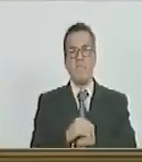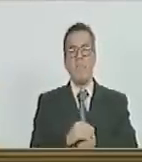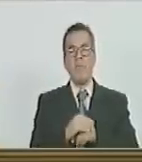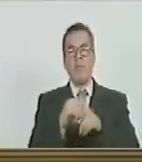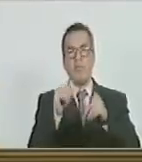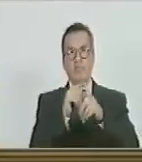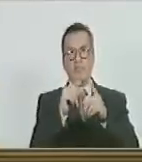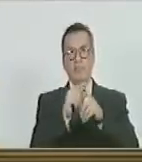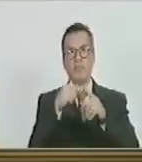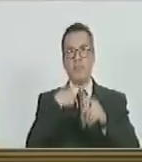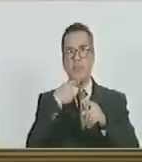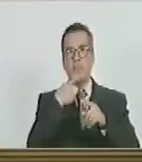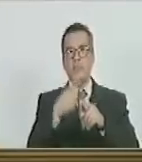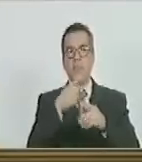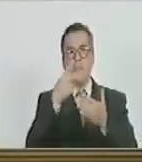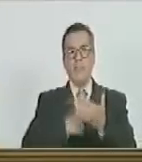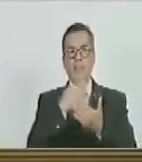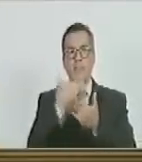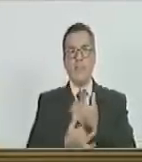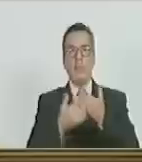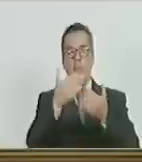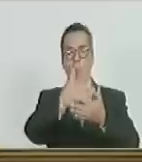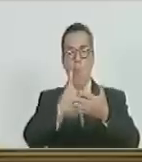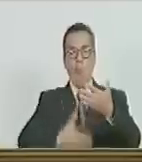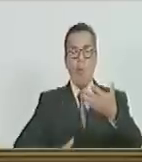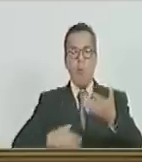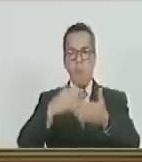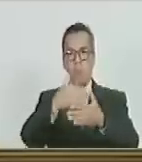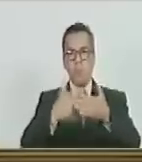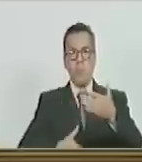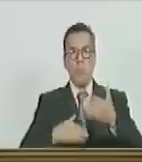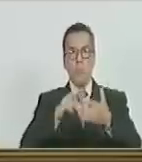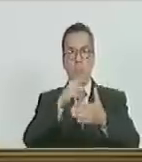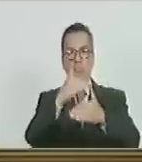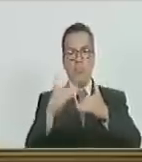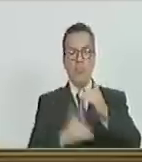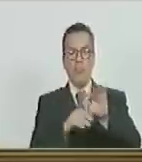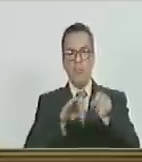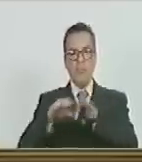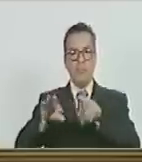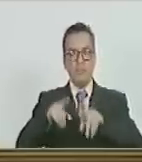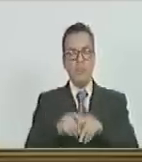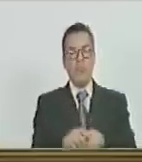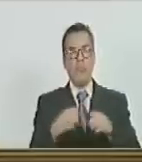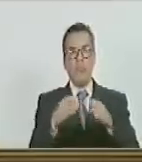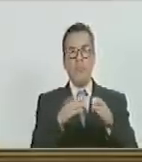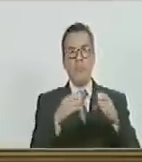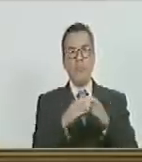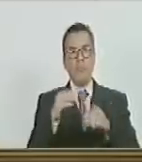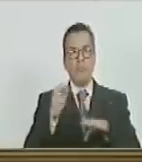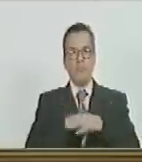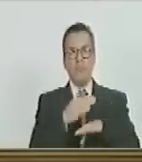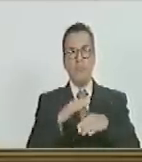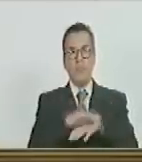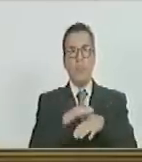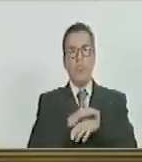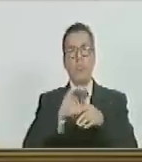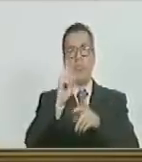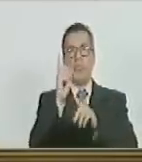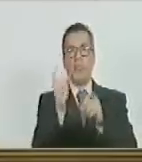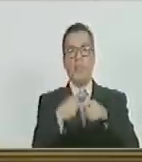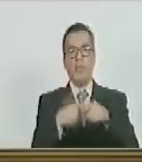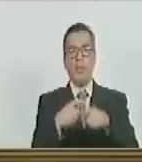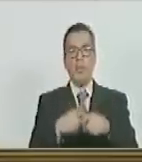favor del proyecto de acta leída por la subsecretaria correspondiente a la sesión ordinaria del día martes 1 de agosto,